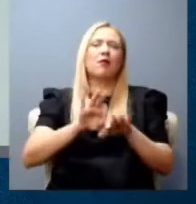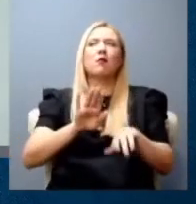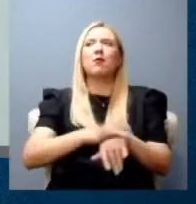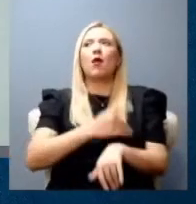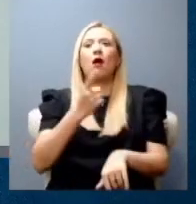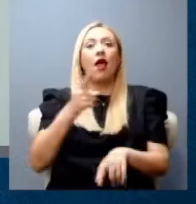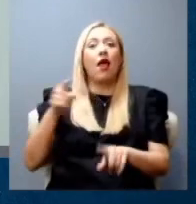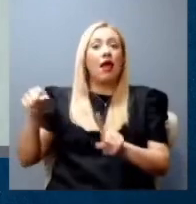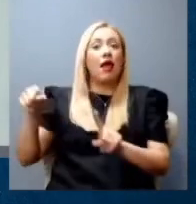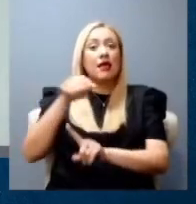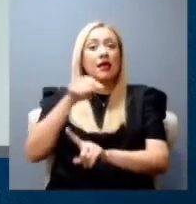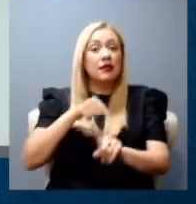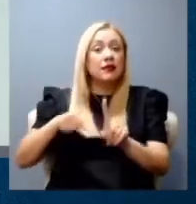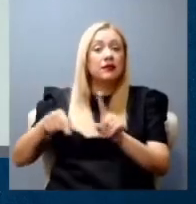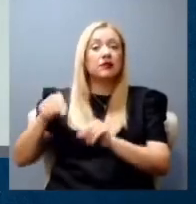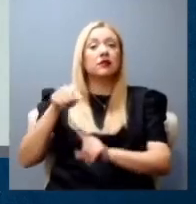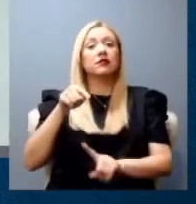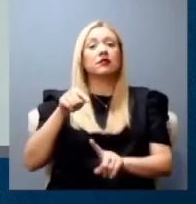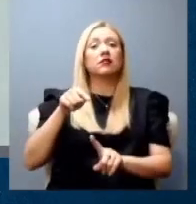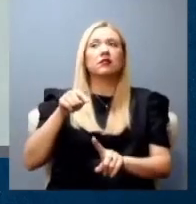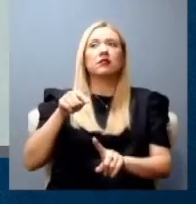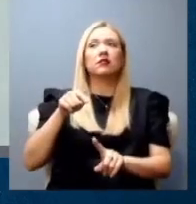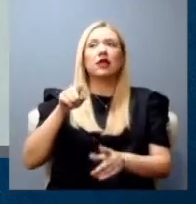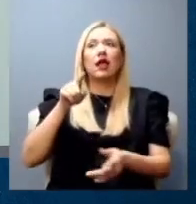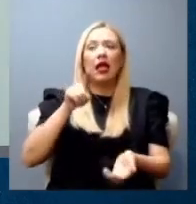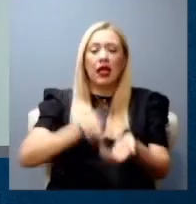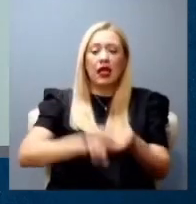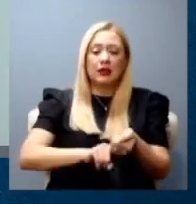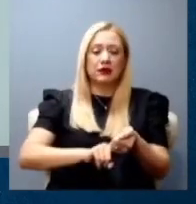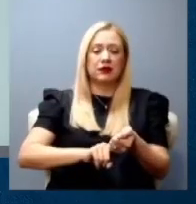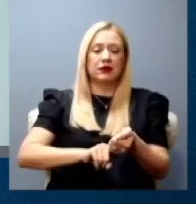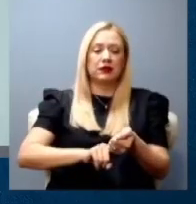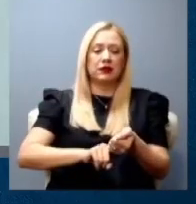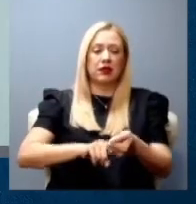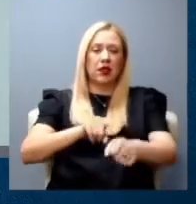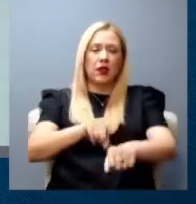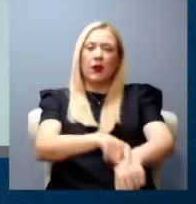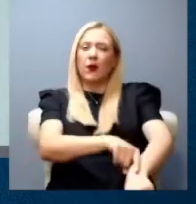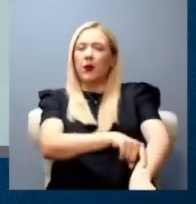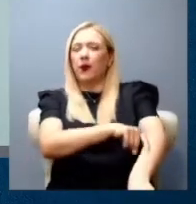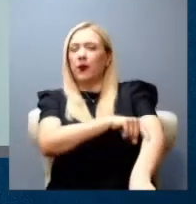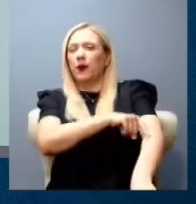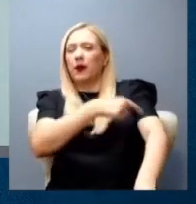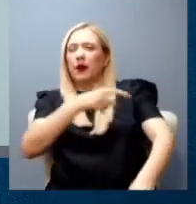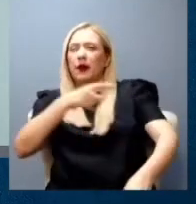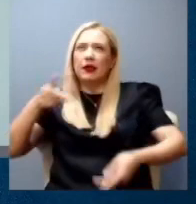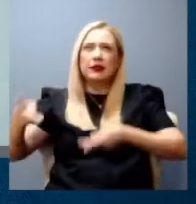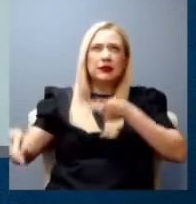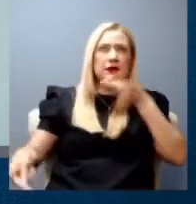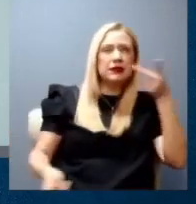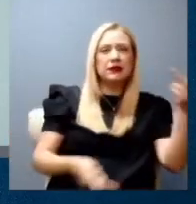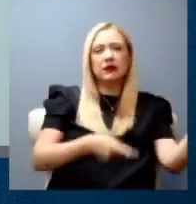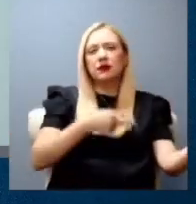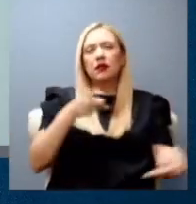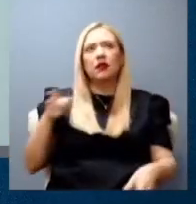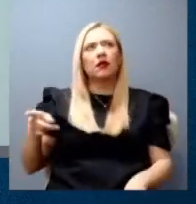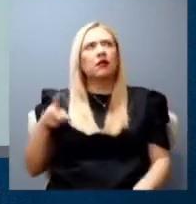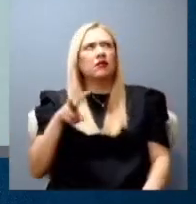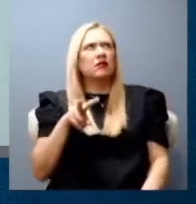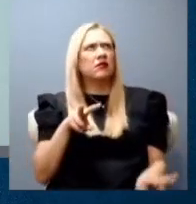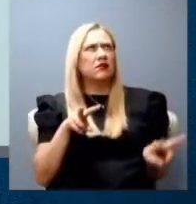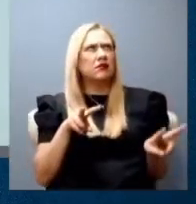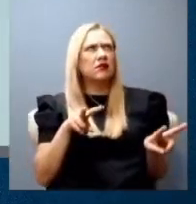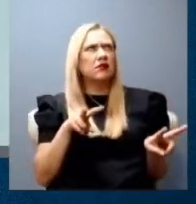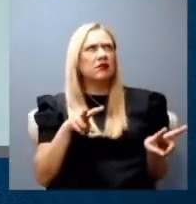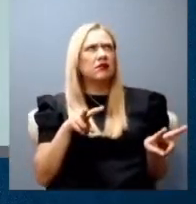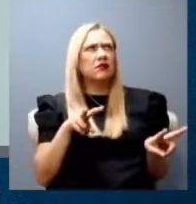que ellas y ellos han permanecido en el periodo de la transición. Es decir, son las víctimas y el movimiento de víctimas